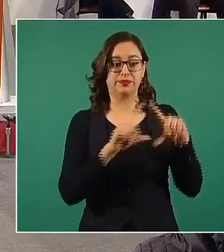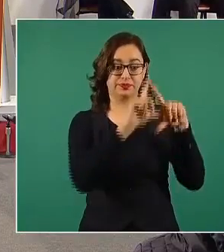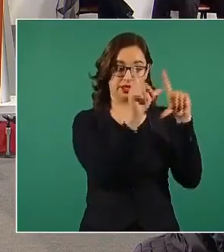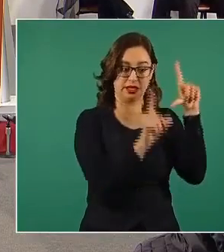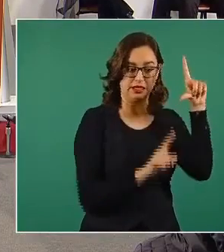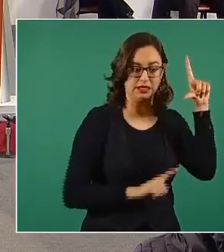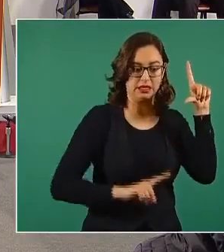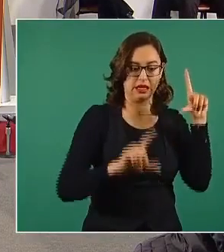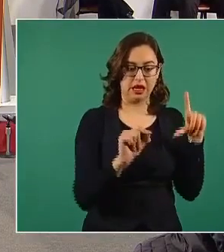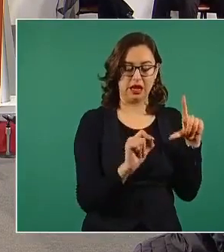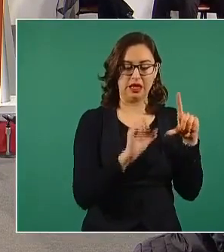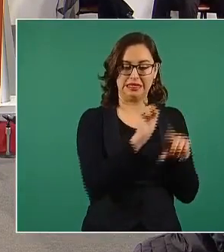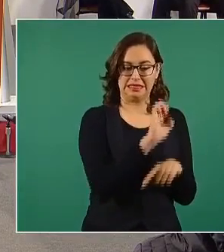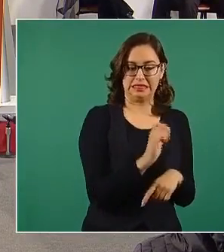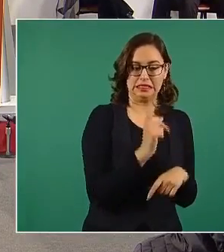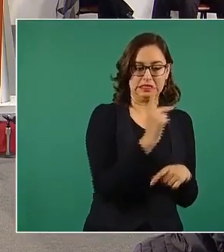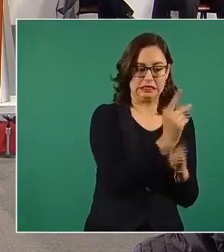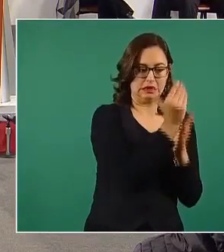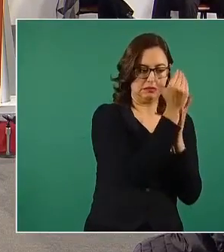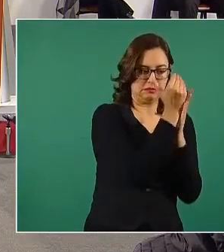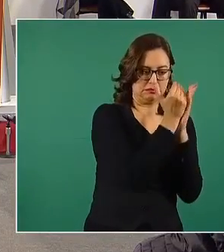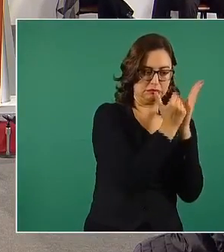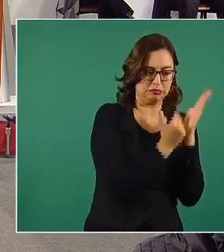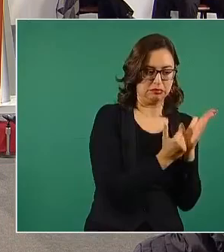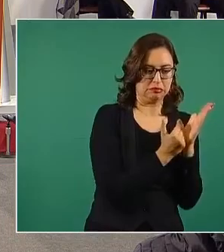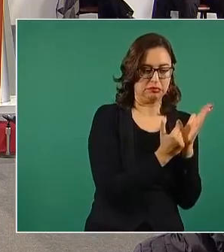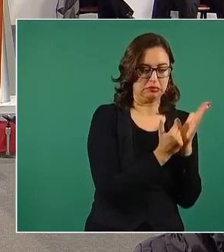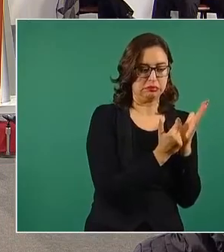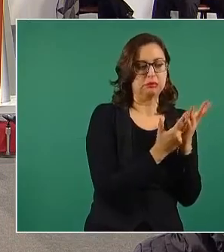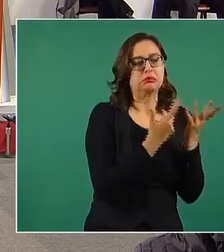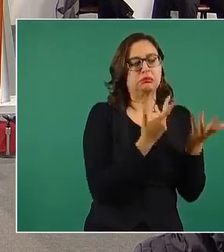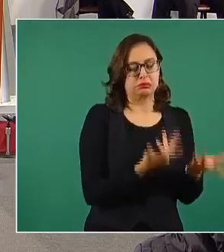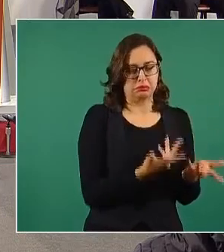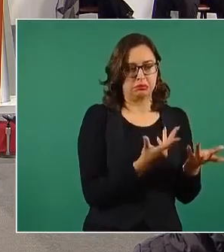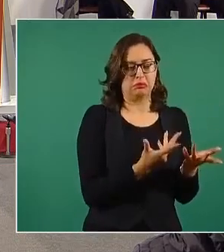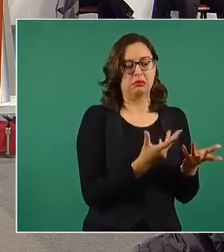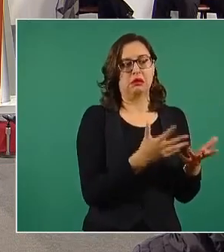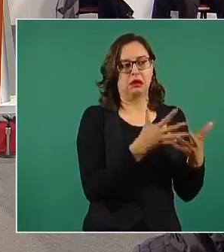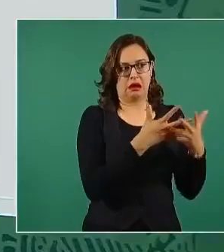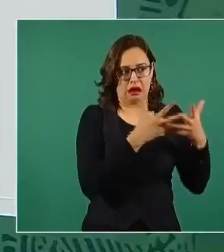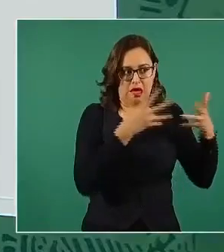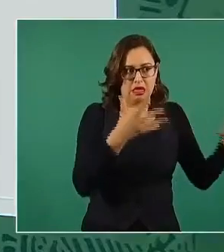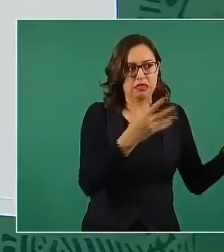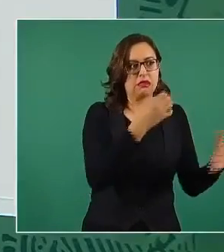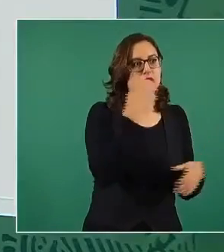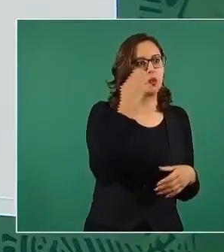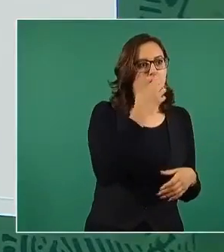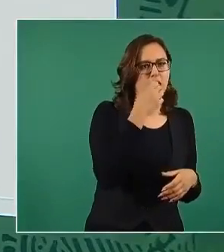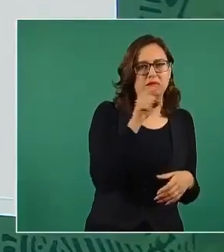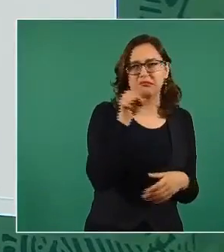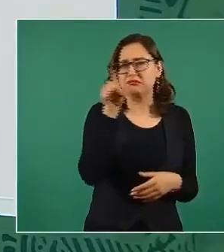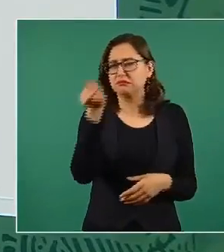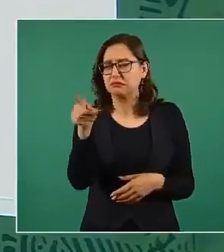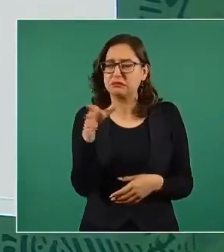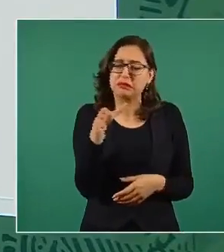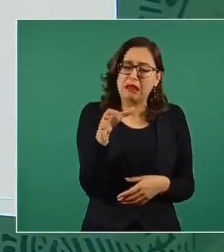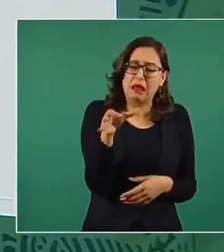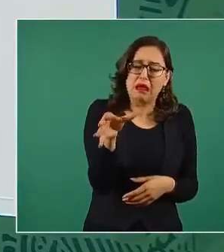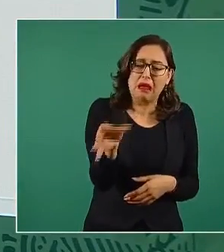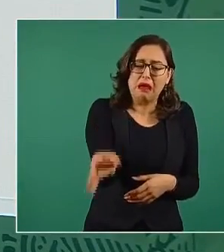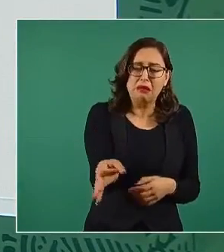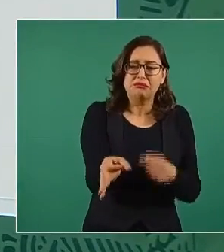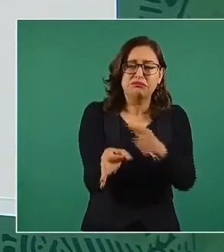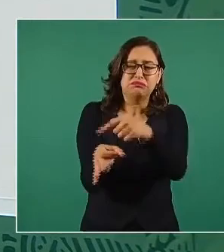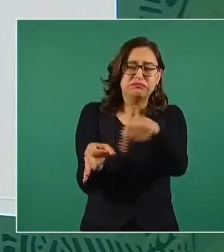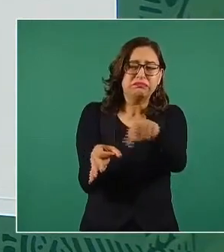a las condiciones de este multigrado, pequeñas comunidades con alumnos de diversas